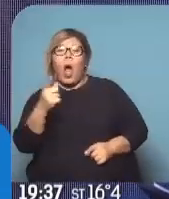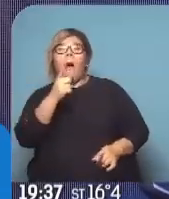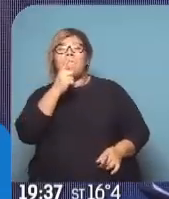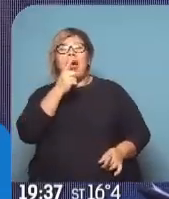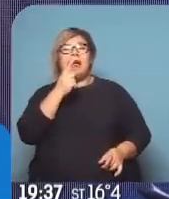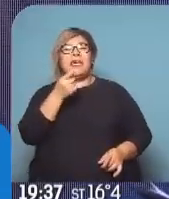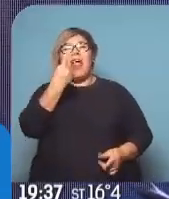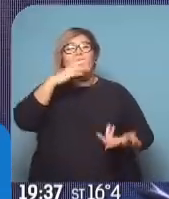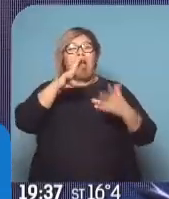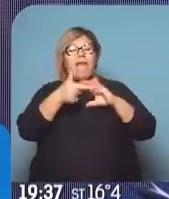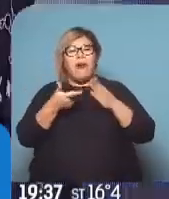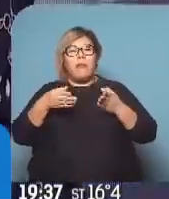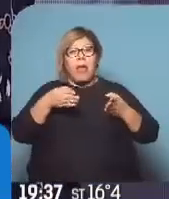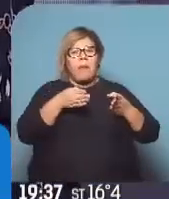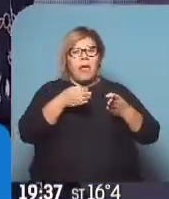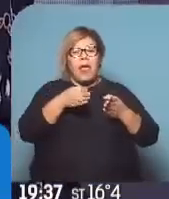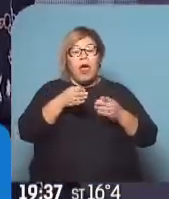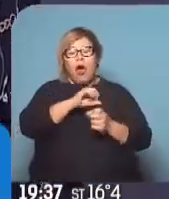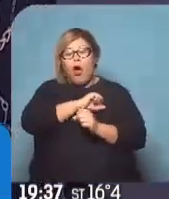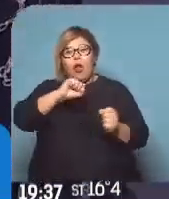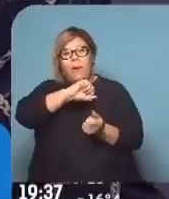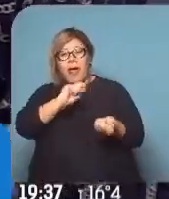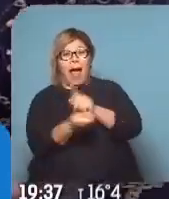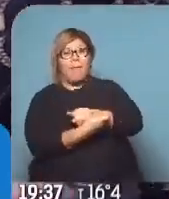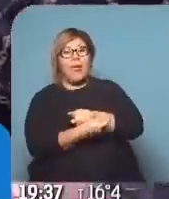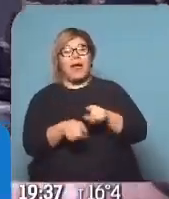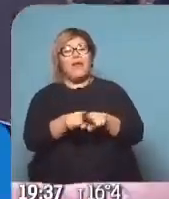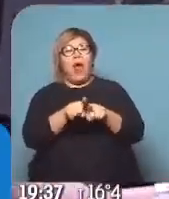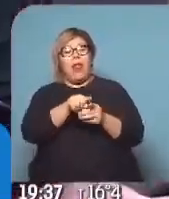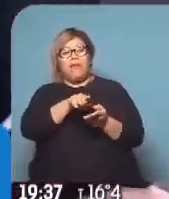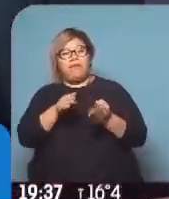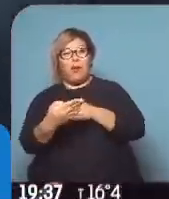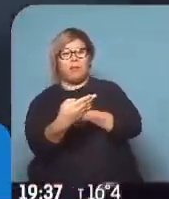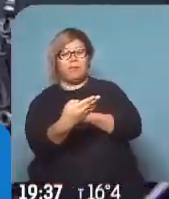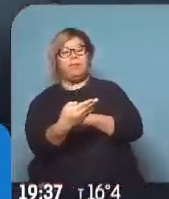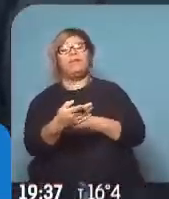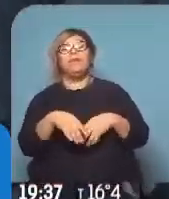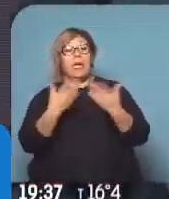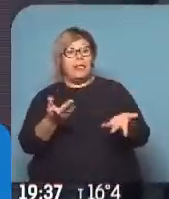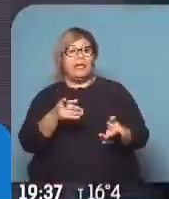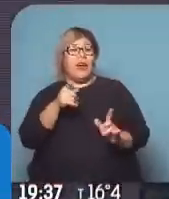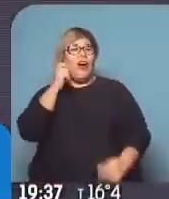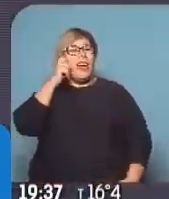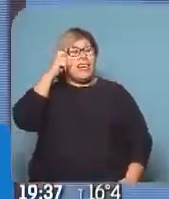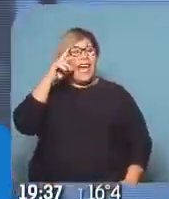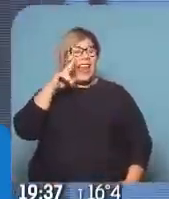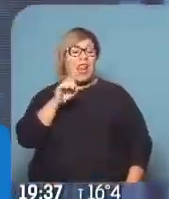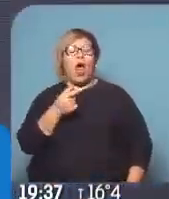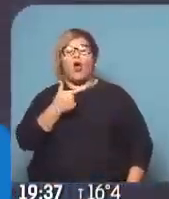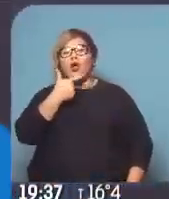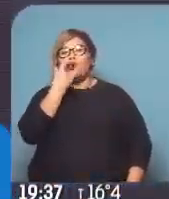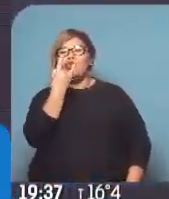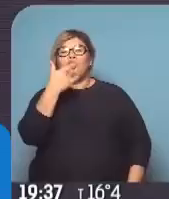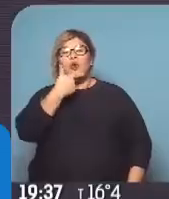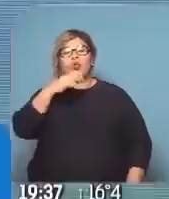y sale para otro lado así que son atrapante sí bueno es el género y creo que está bueno como poder tratar estos